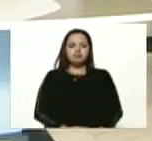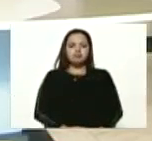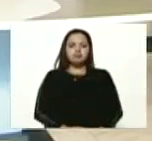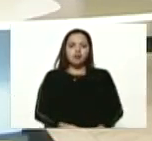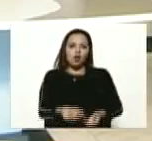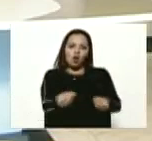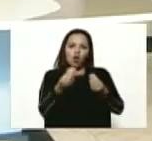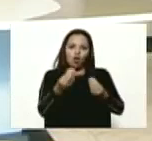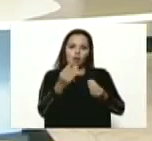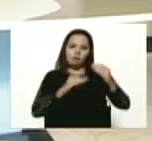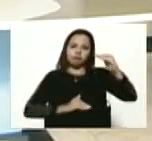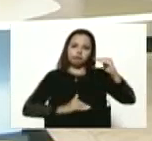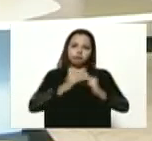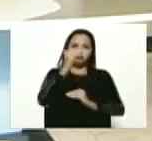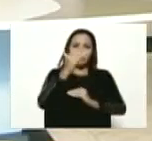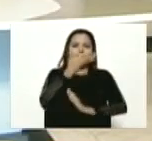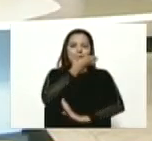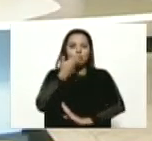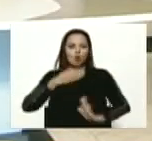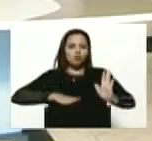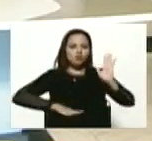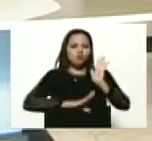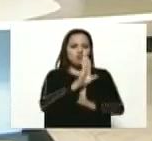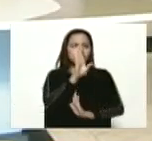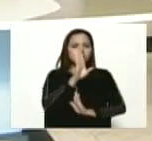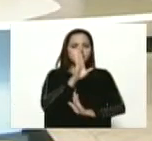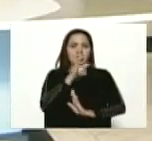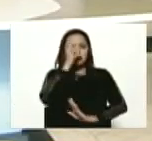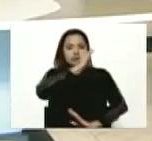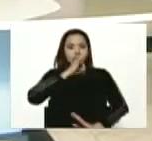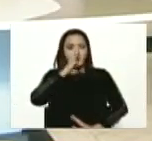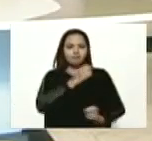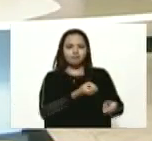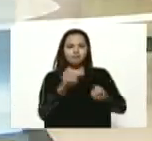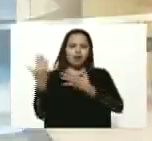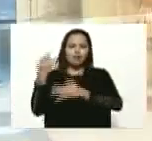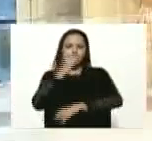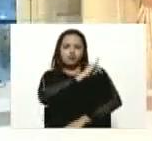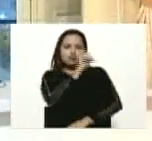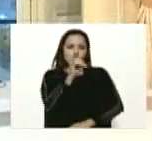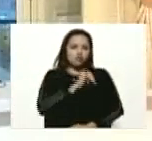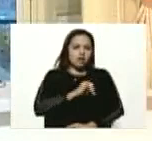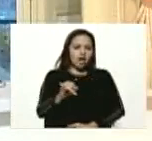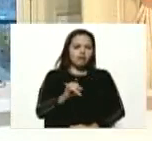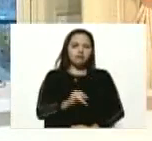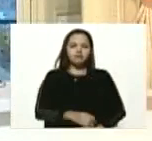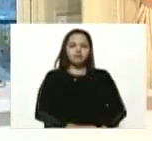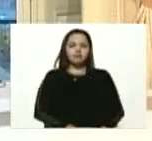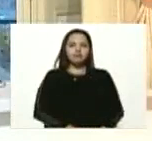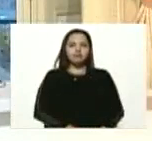cómo se ha elevado la producción porcina. Vámonos al Zulia.